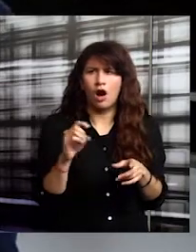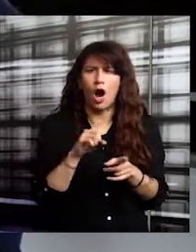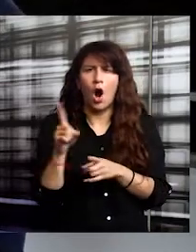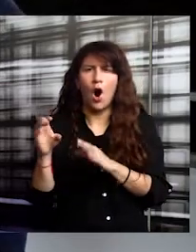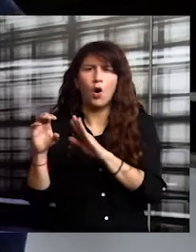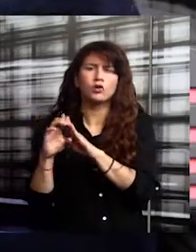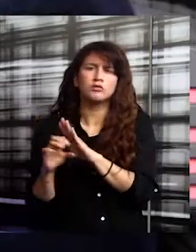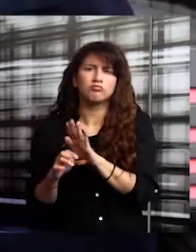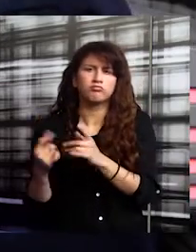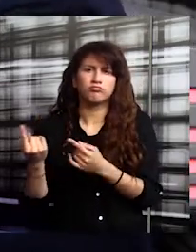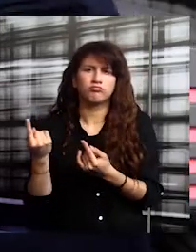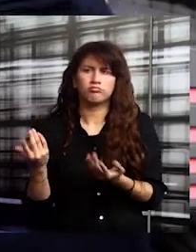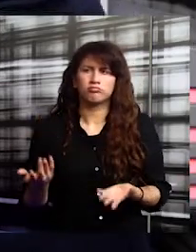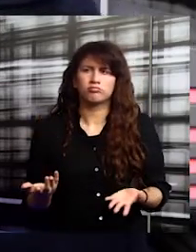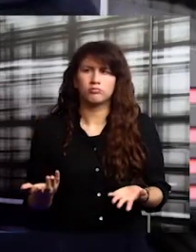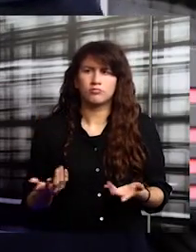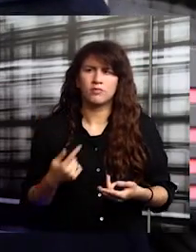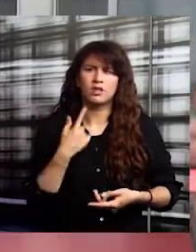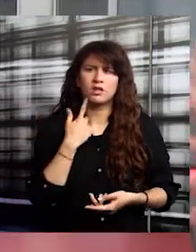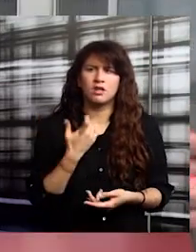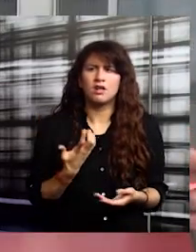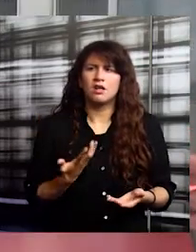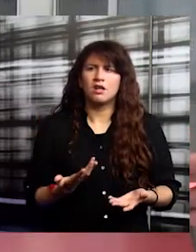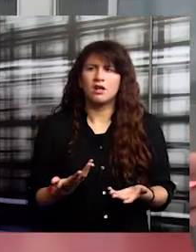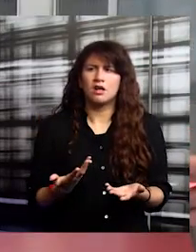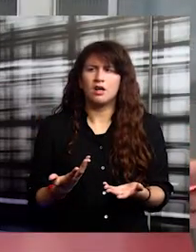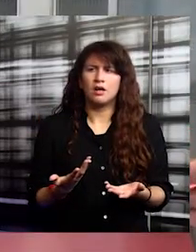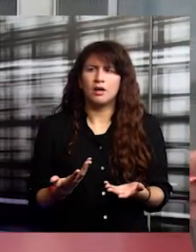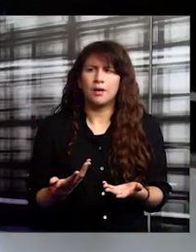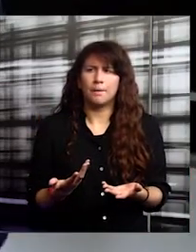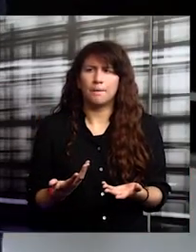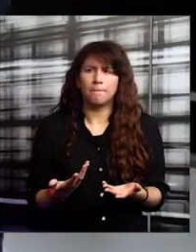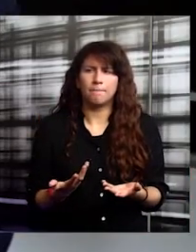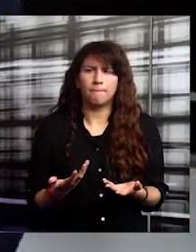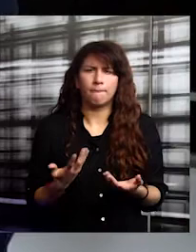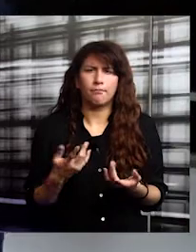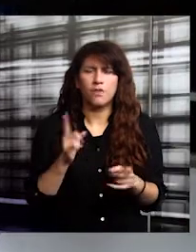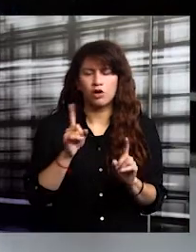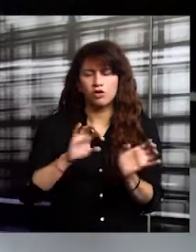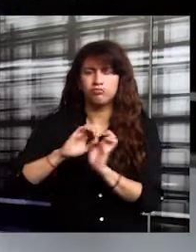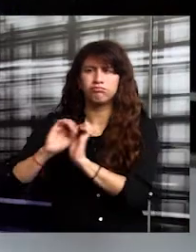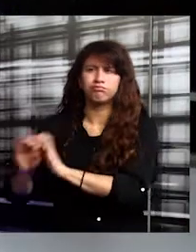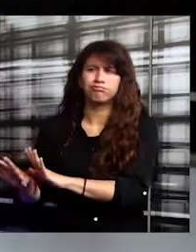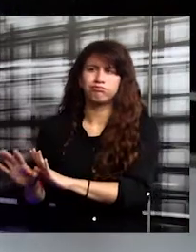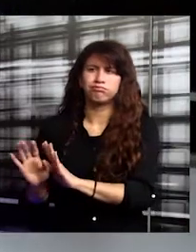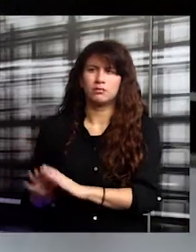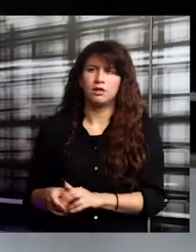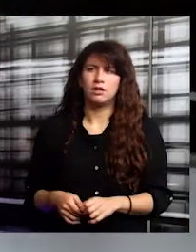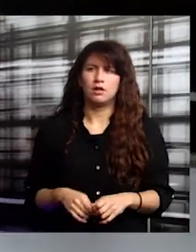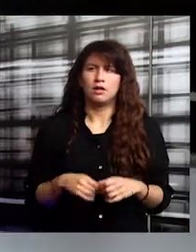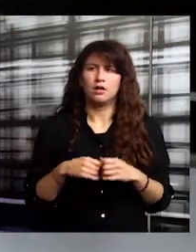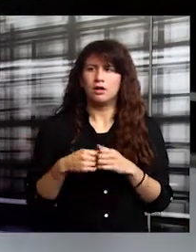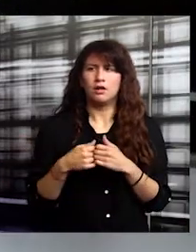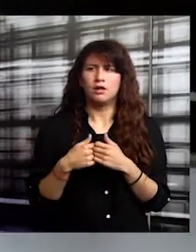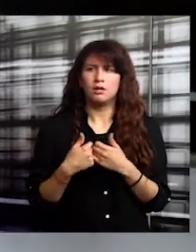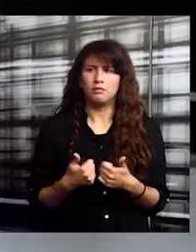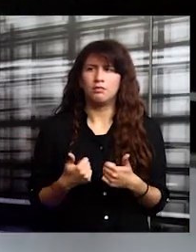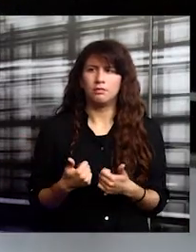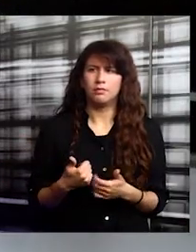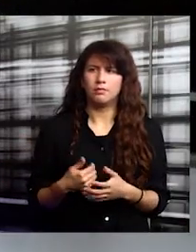para que todos quedaran... Sí, fue una asamblea constituyente, no, sí, ya quedemos con eso. Entonces, de esa